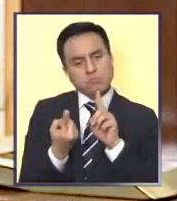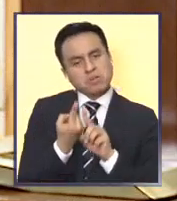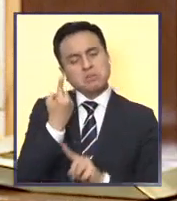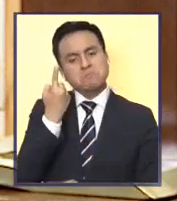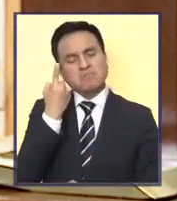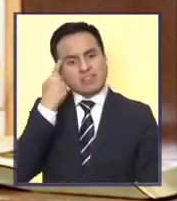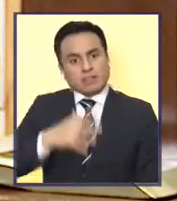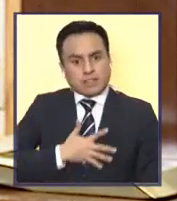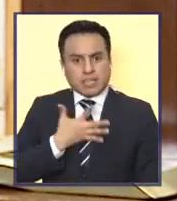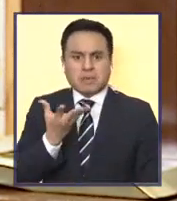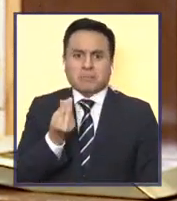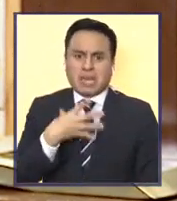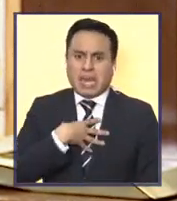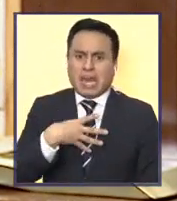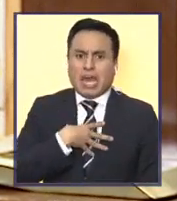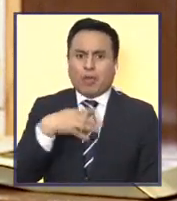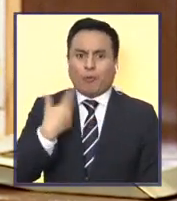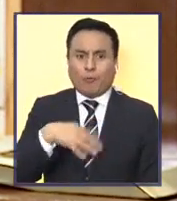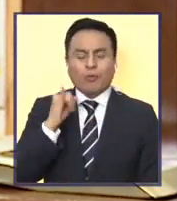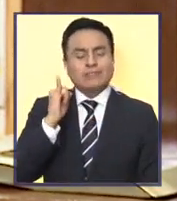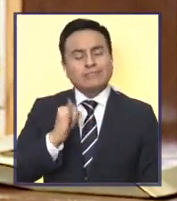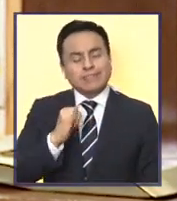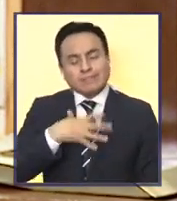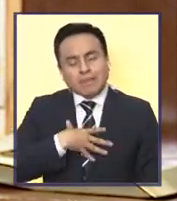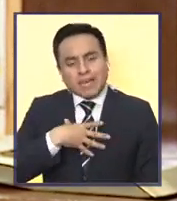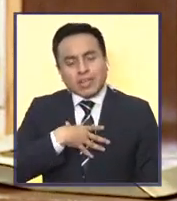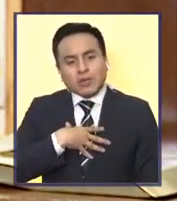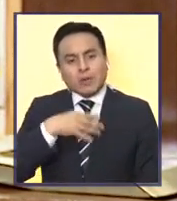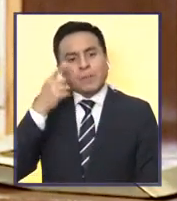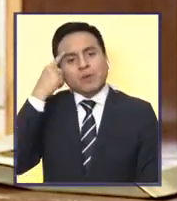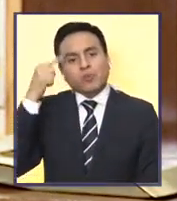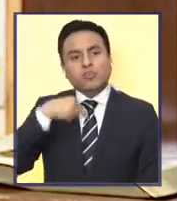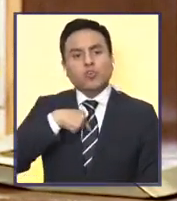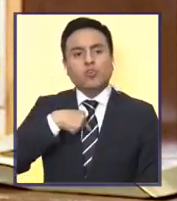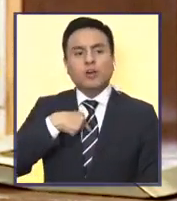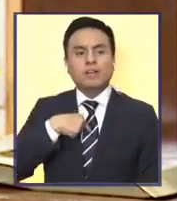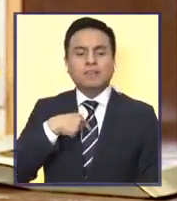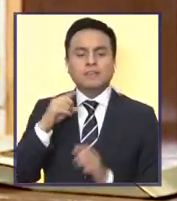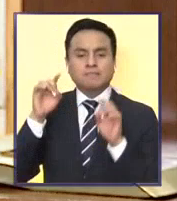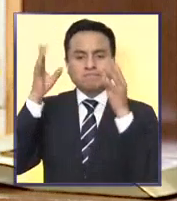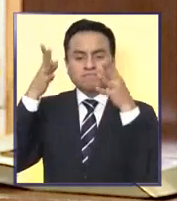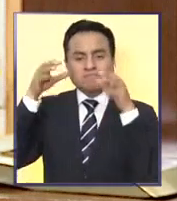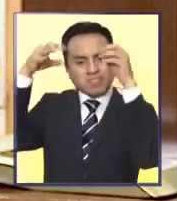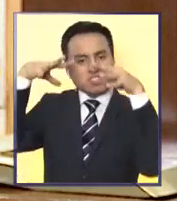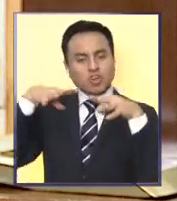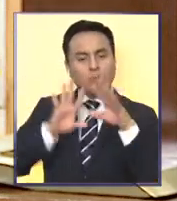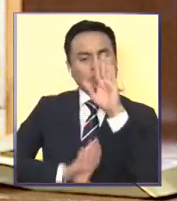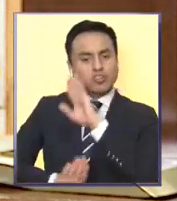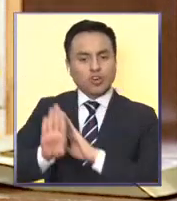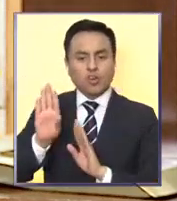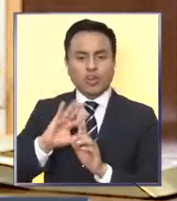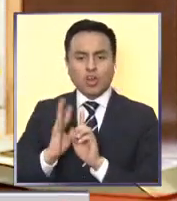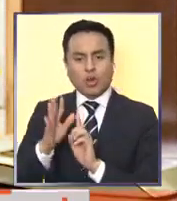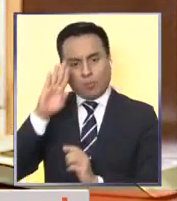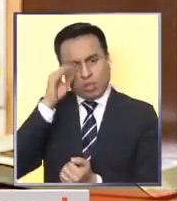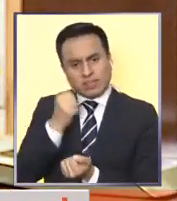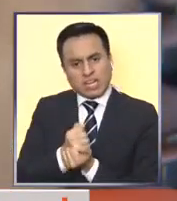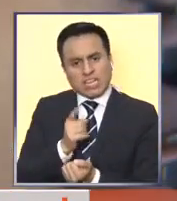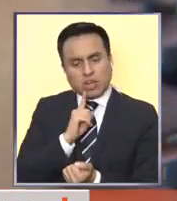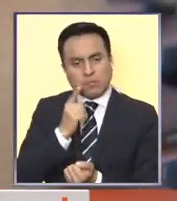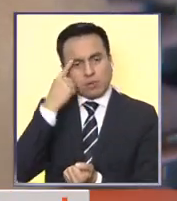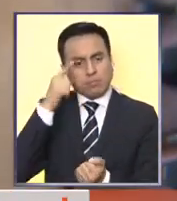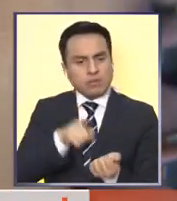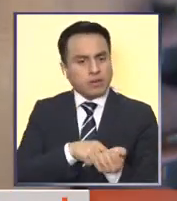siente miedo y creo que igual yo soy una bendecida porque tengo una protección policial, pero mi familia